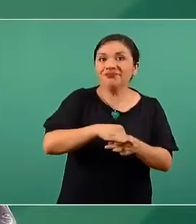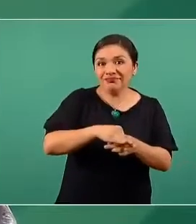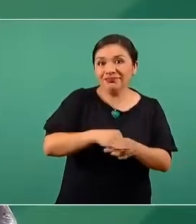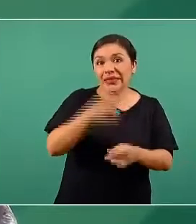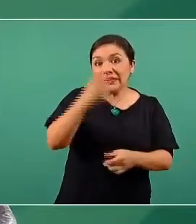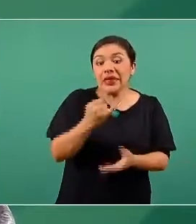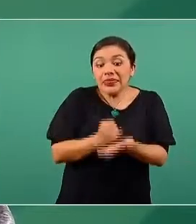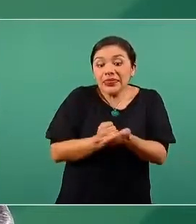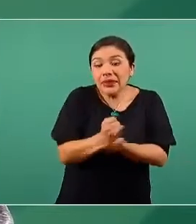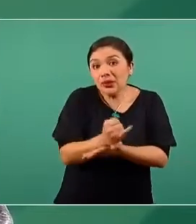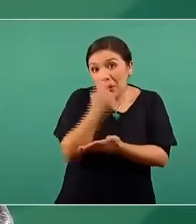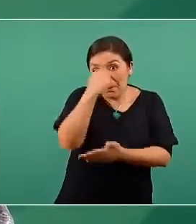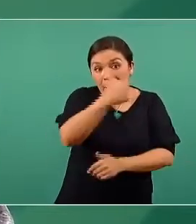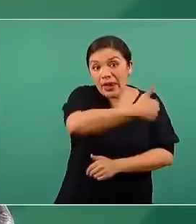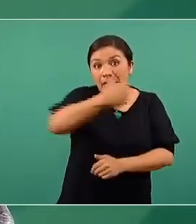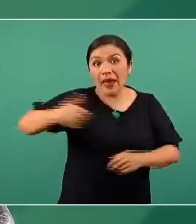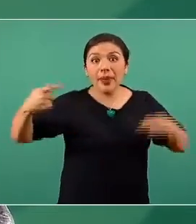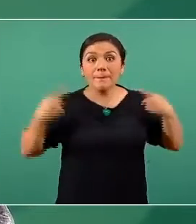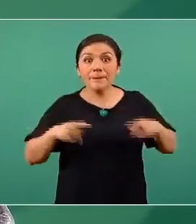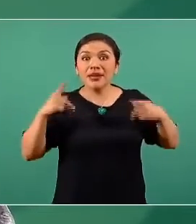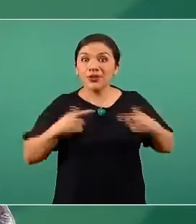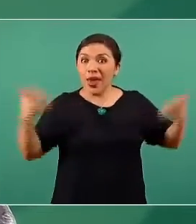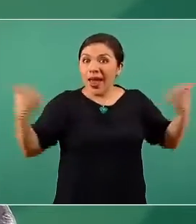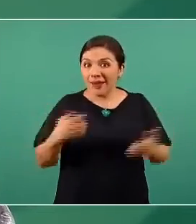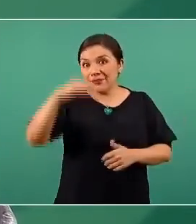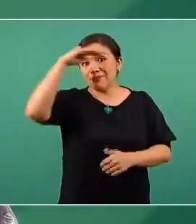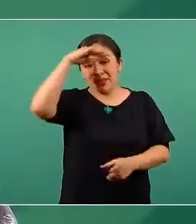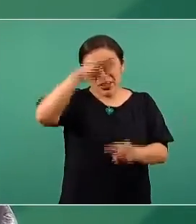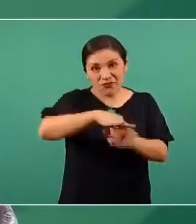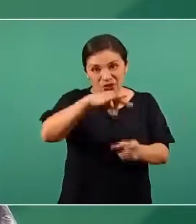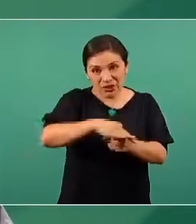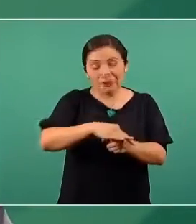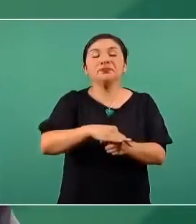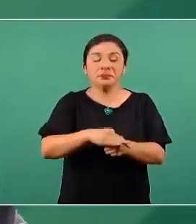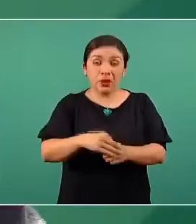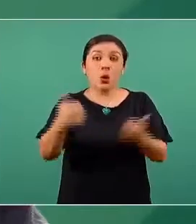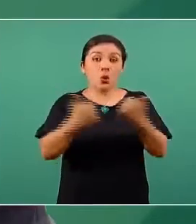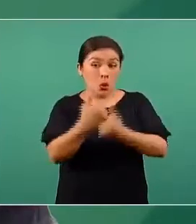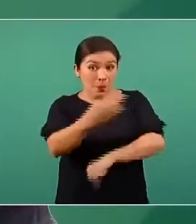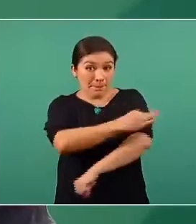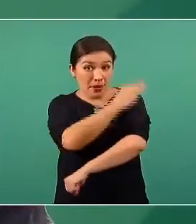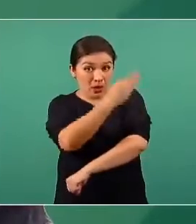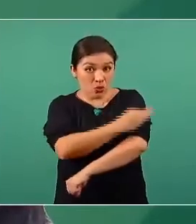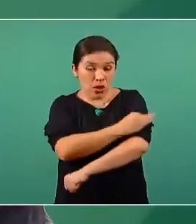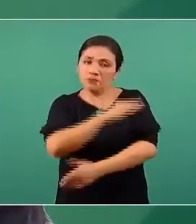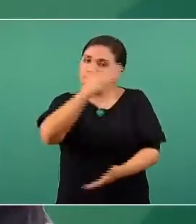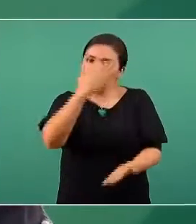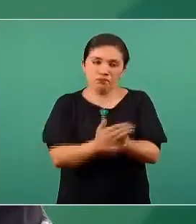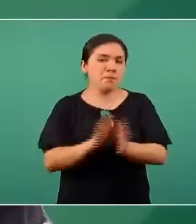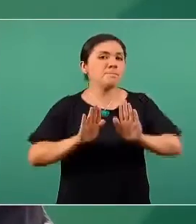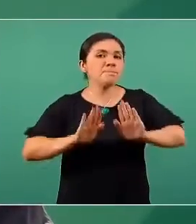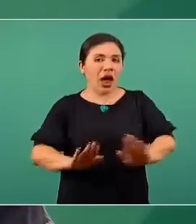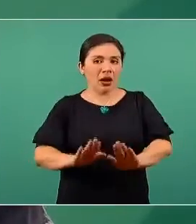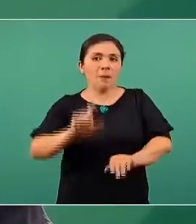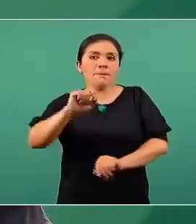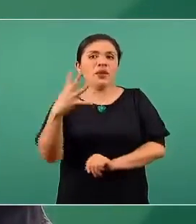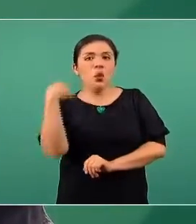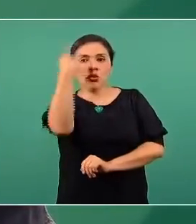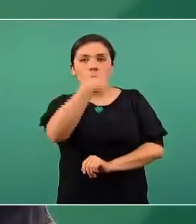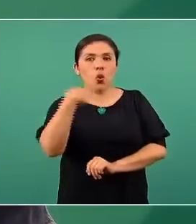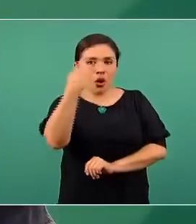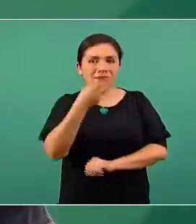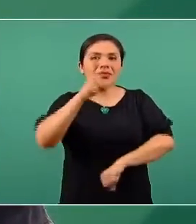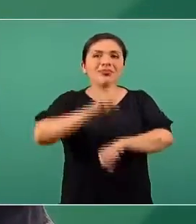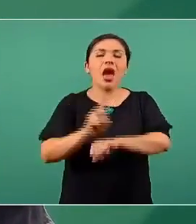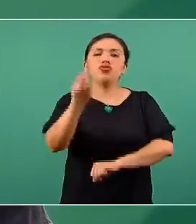de la decisión de cada ciudadana y ciudadano. Entonces, la vacunación será suspendida solo durante